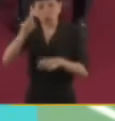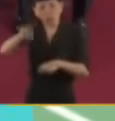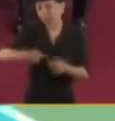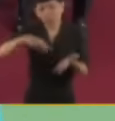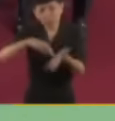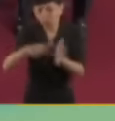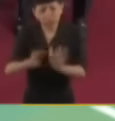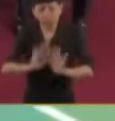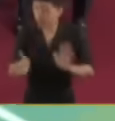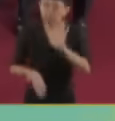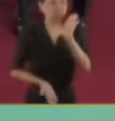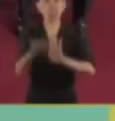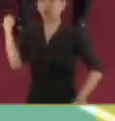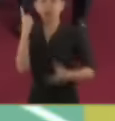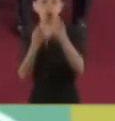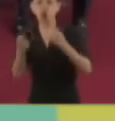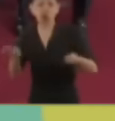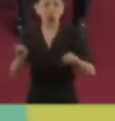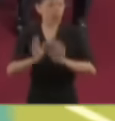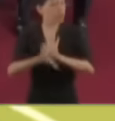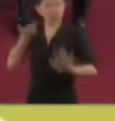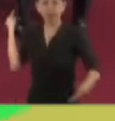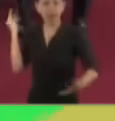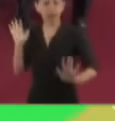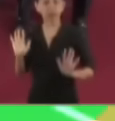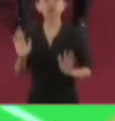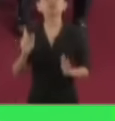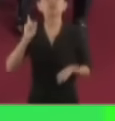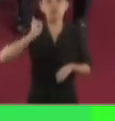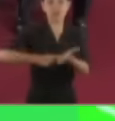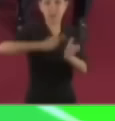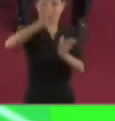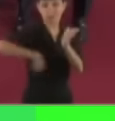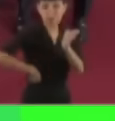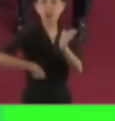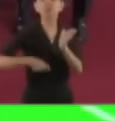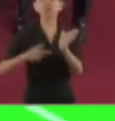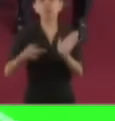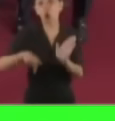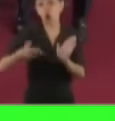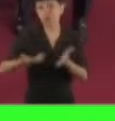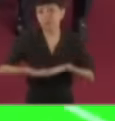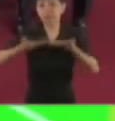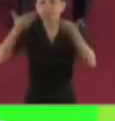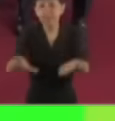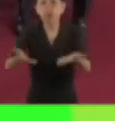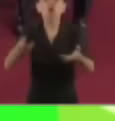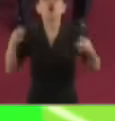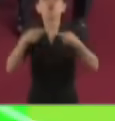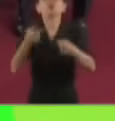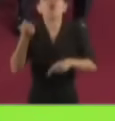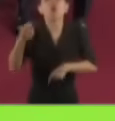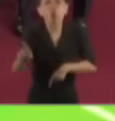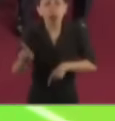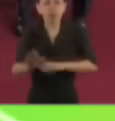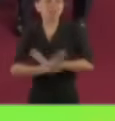Macri. Indignación selectiva se llama, ¿no? Macri. No tengo el número de Macri. Es uno que encierra 300. No tengo el número de Macri. Uno que encierra